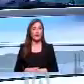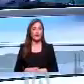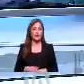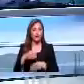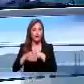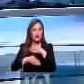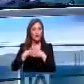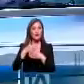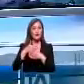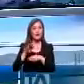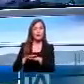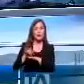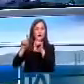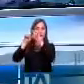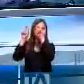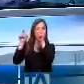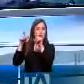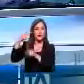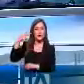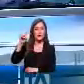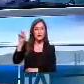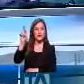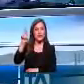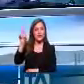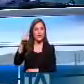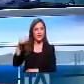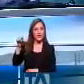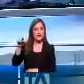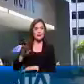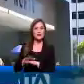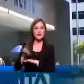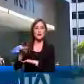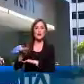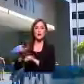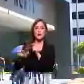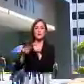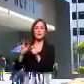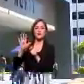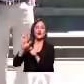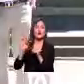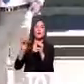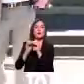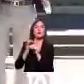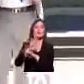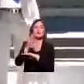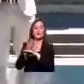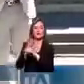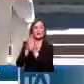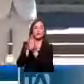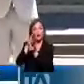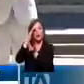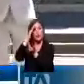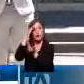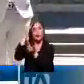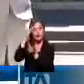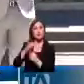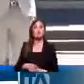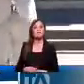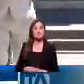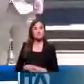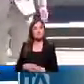Y la audiencia para vincular al empresario Jorge Chérez Miño y 5 personas más al denominado caso Ispol se suspendió por un recurso de